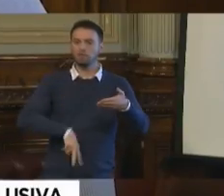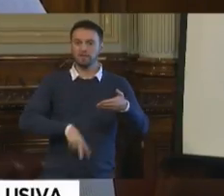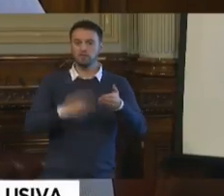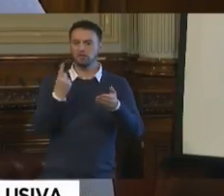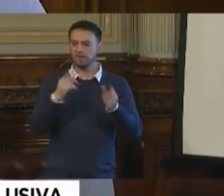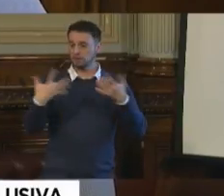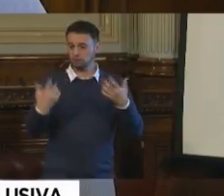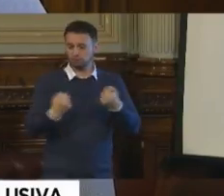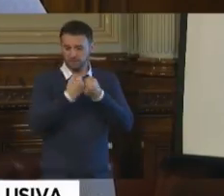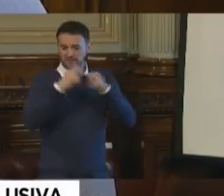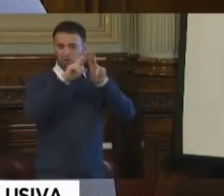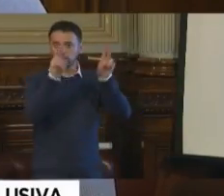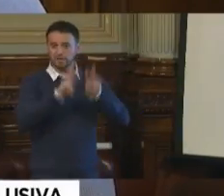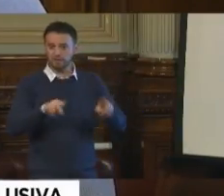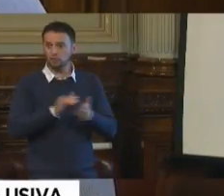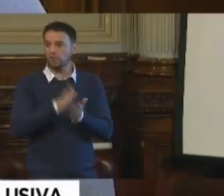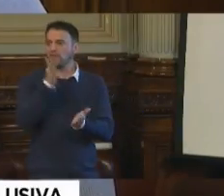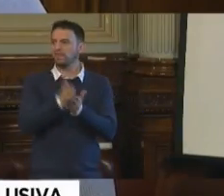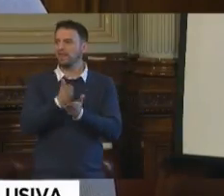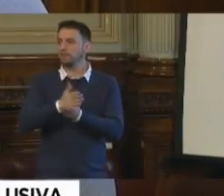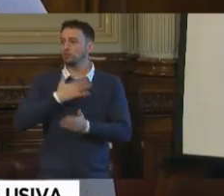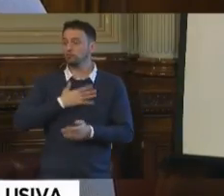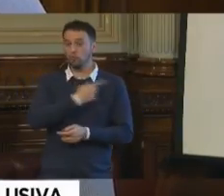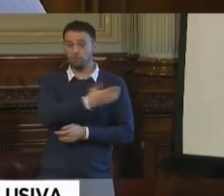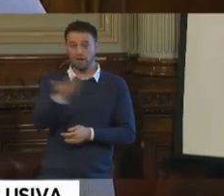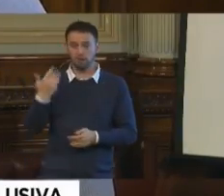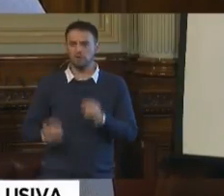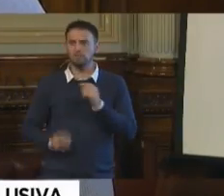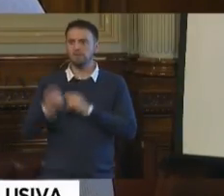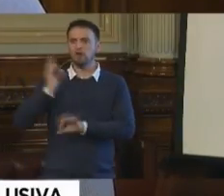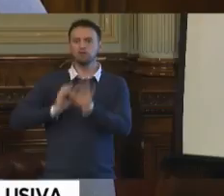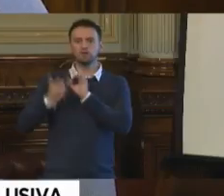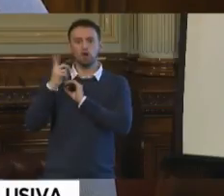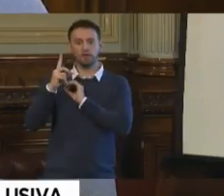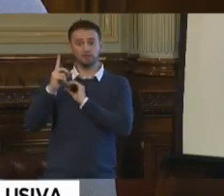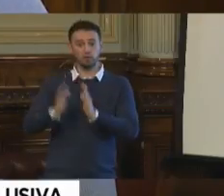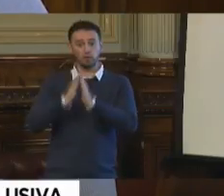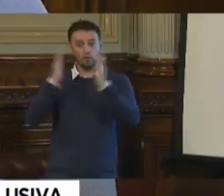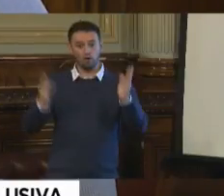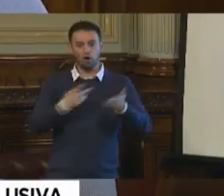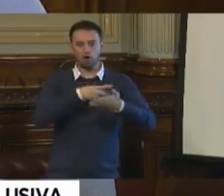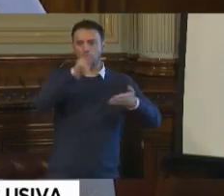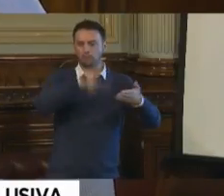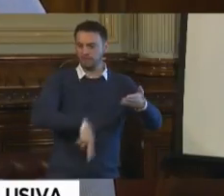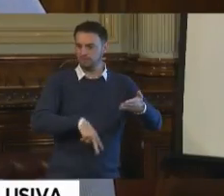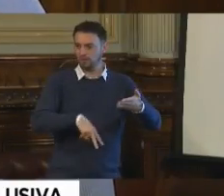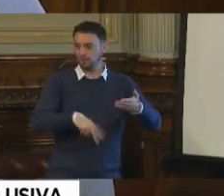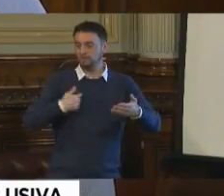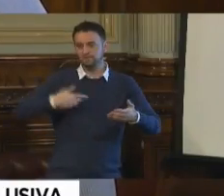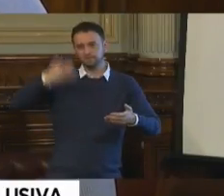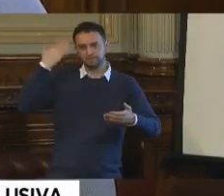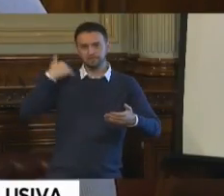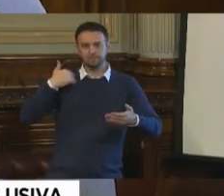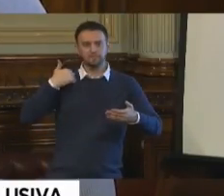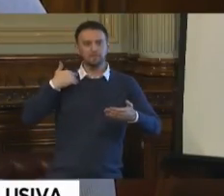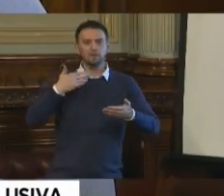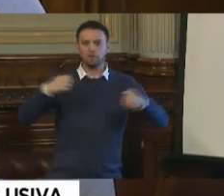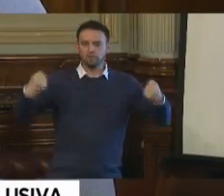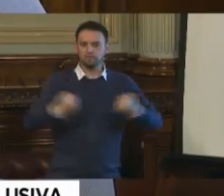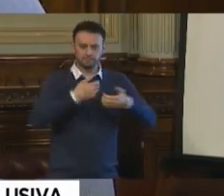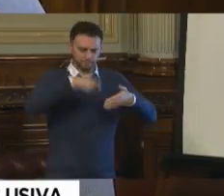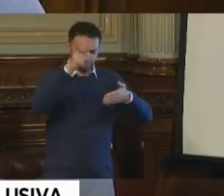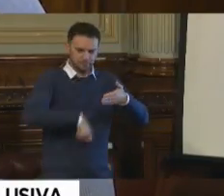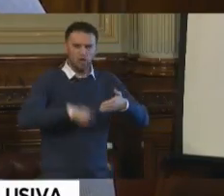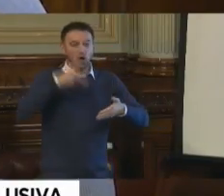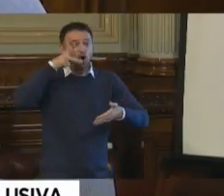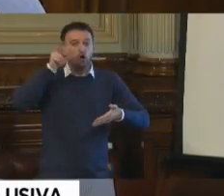convención es un tratado internacional de derechos humanos fue el primero del siglo 21 el día que se abrió a la